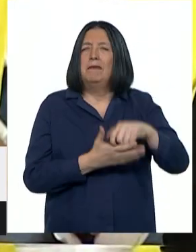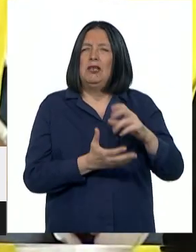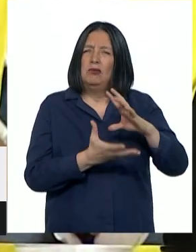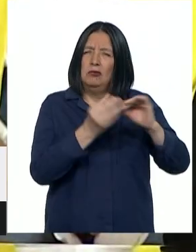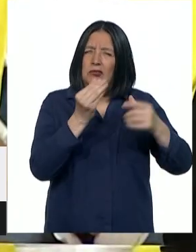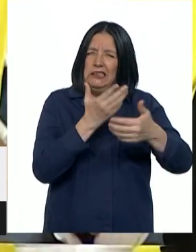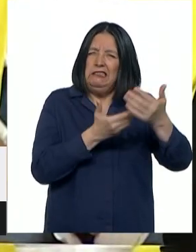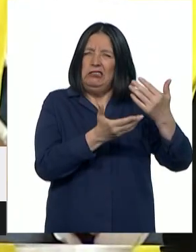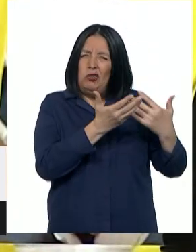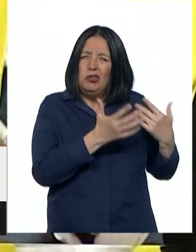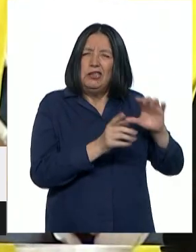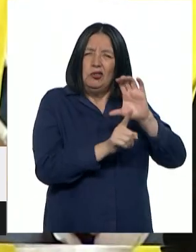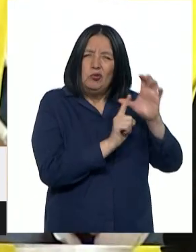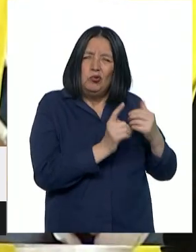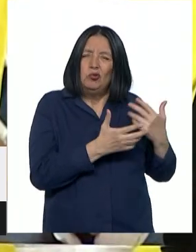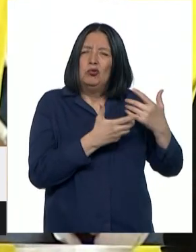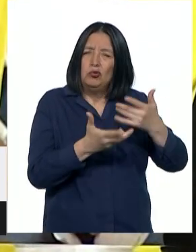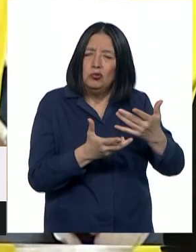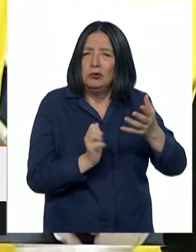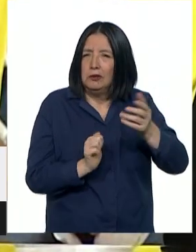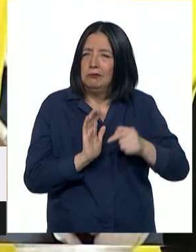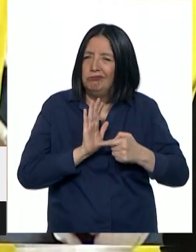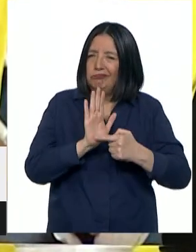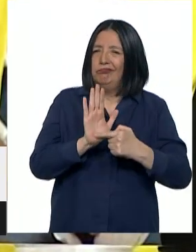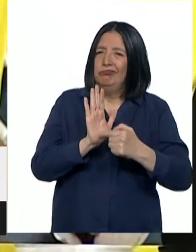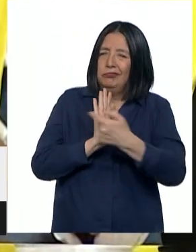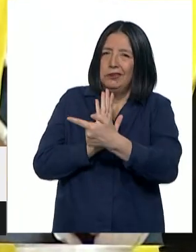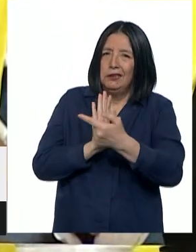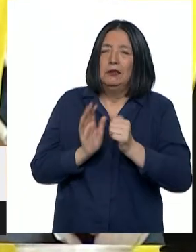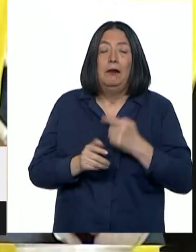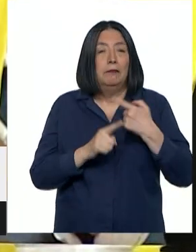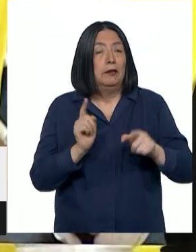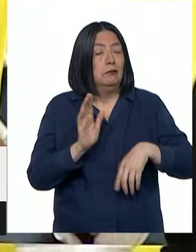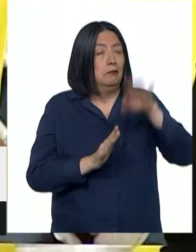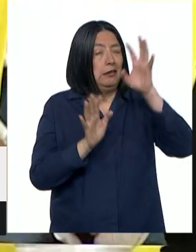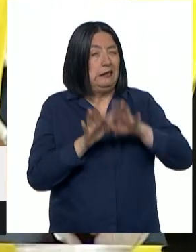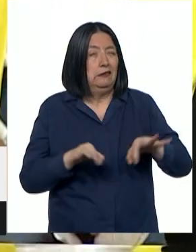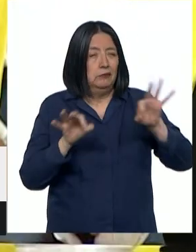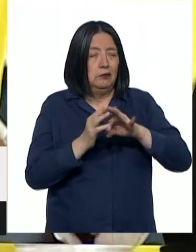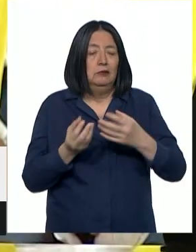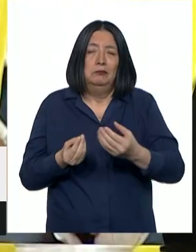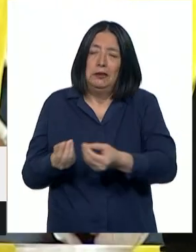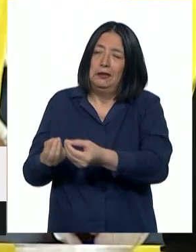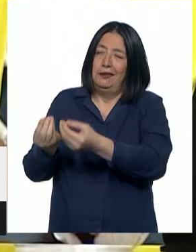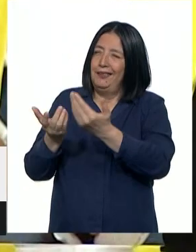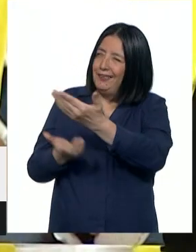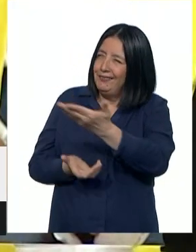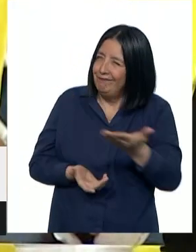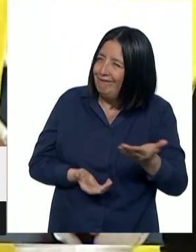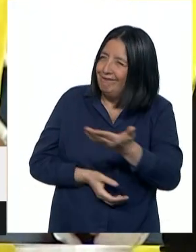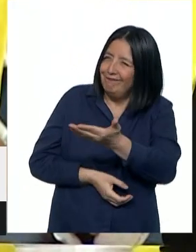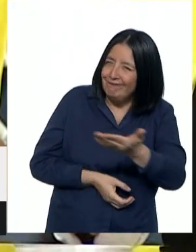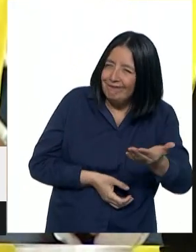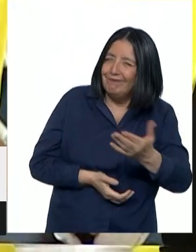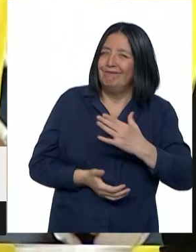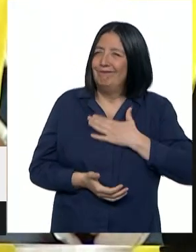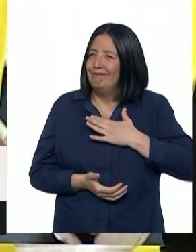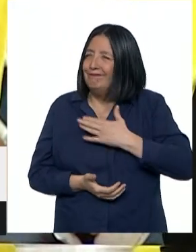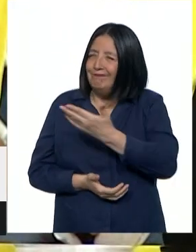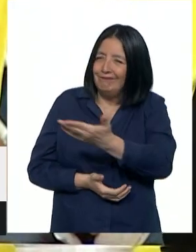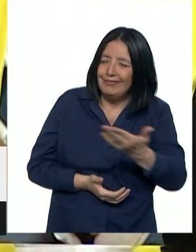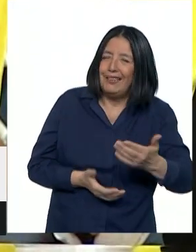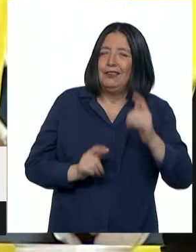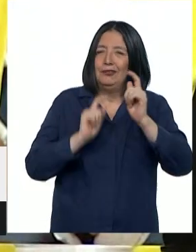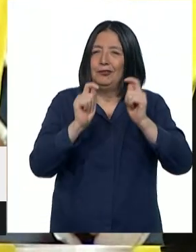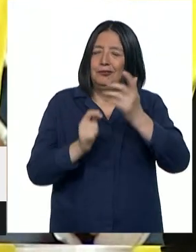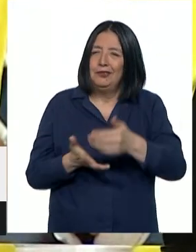con cultura, pero sobre todo para recibir con cariño a nuestros hermanos turistas,